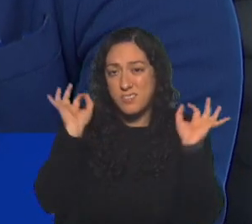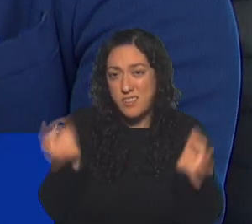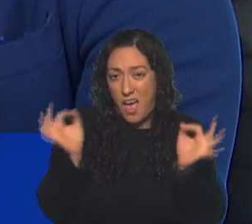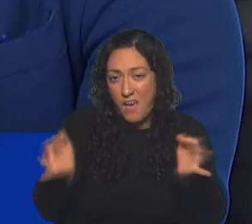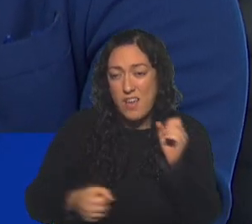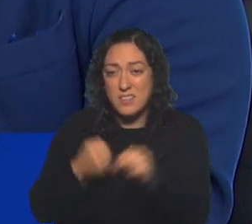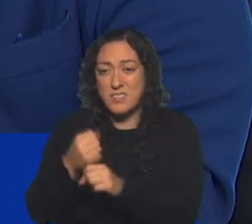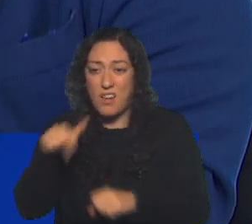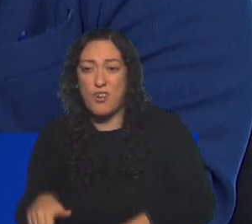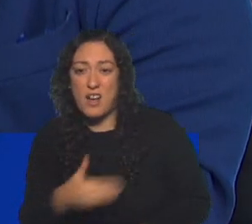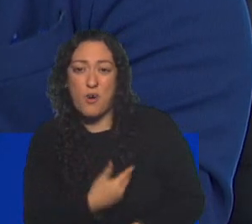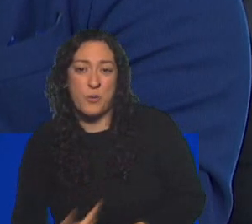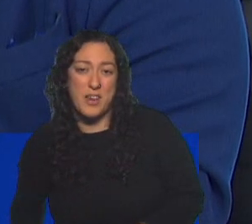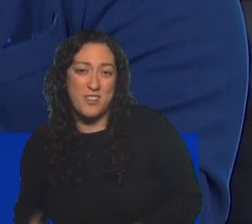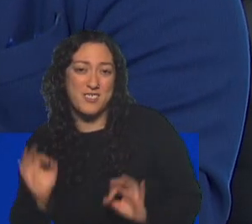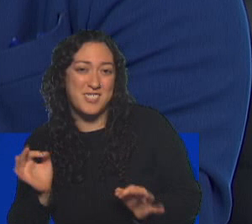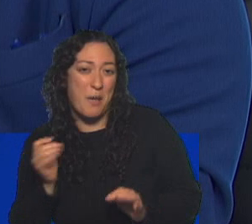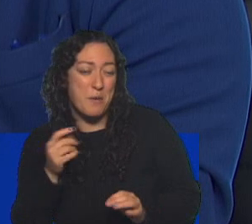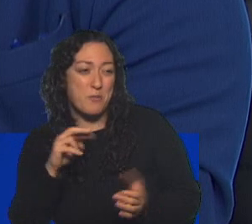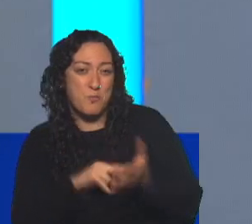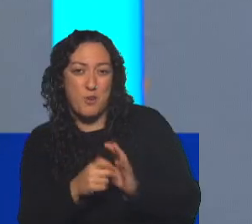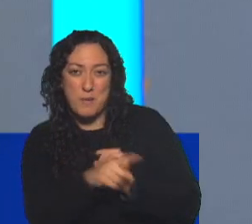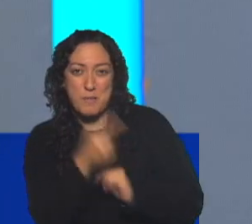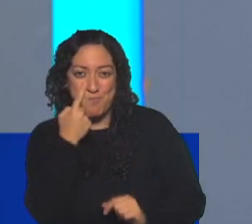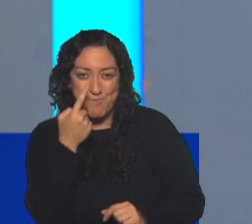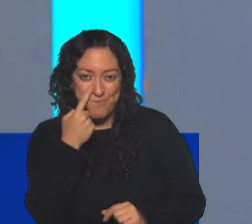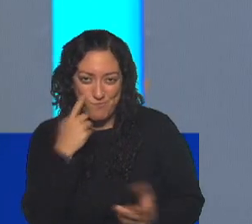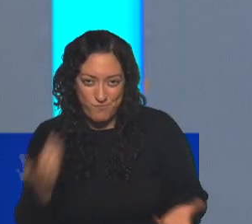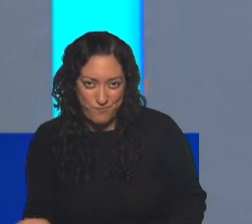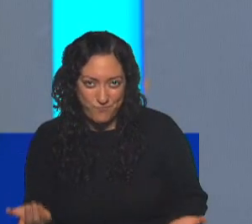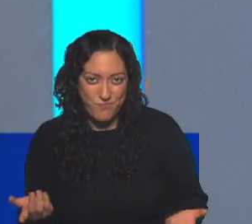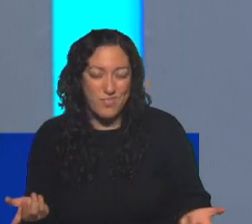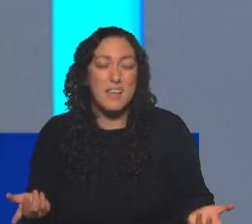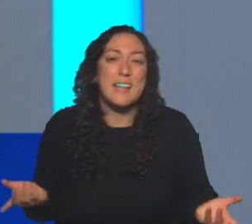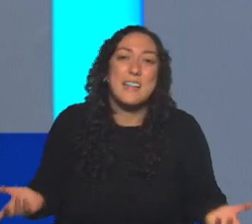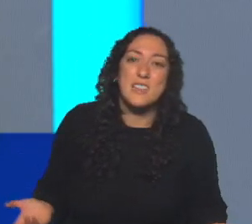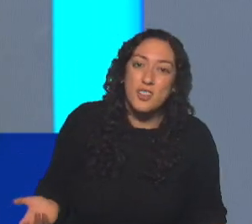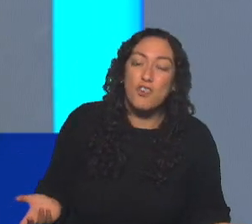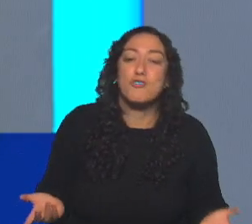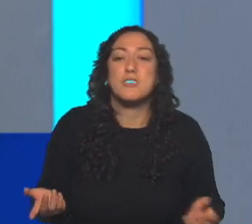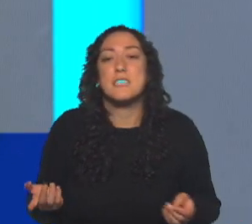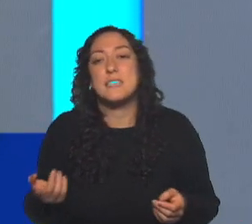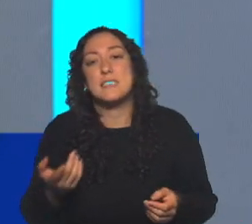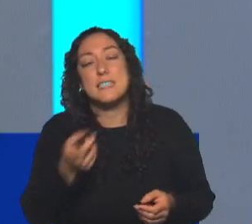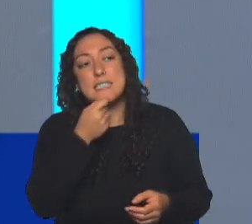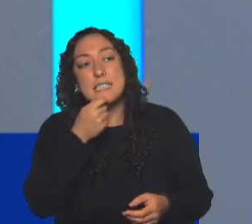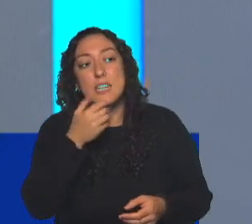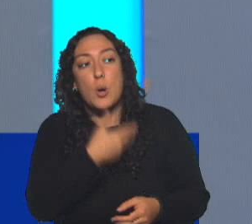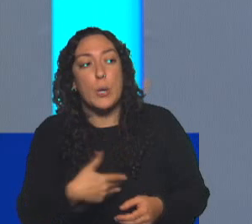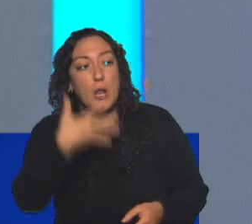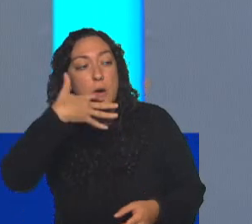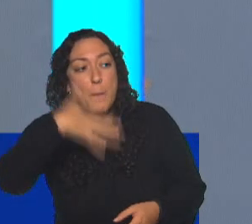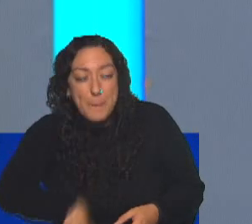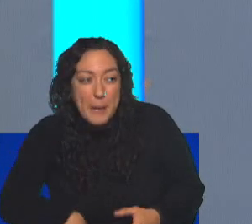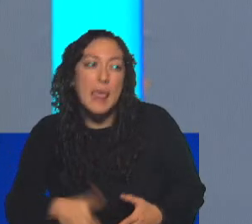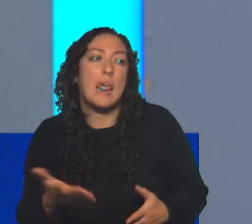altura sabe de los problemas que tienen los gobernadores. Y me parece que también forma parte de la comprensión, es